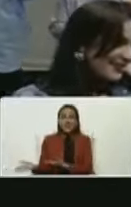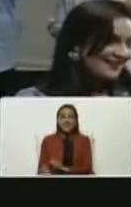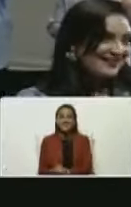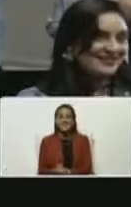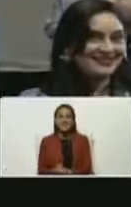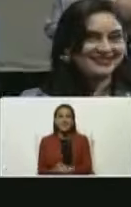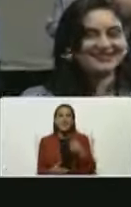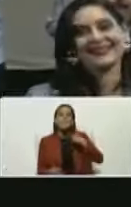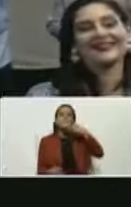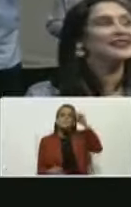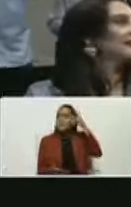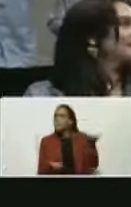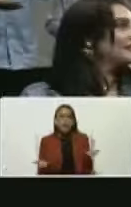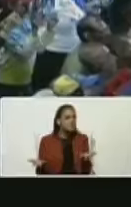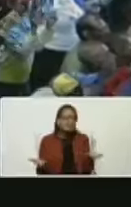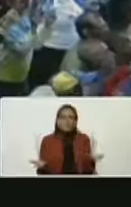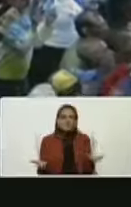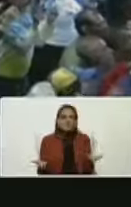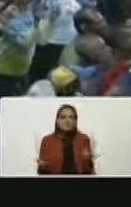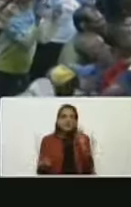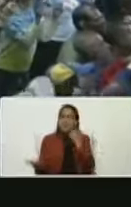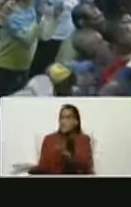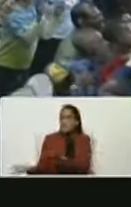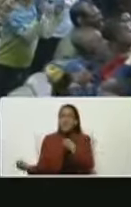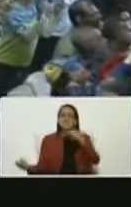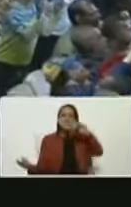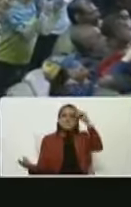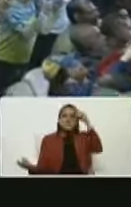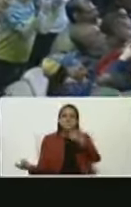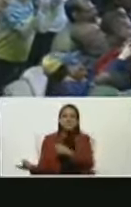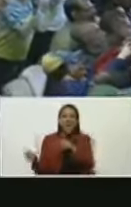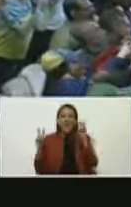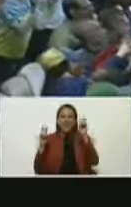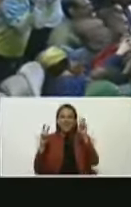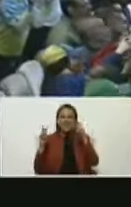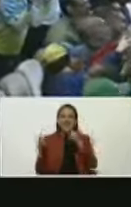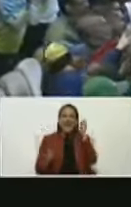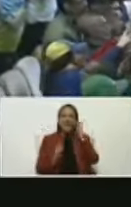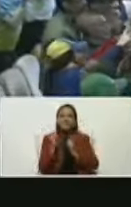¿Mi papá? Aquí está.